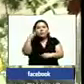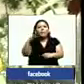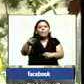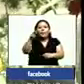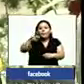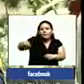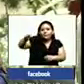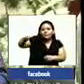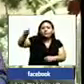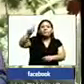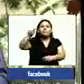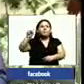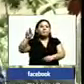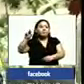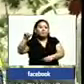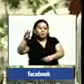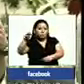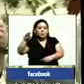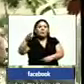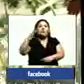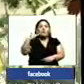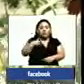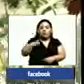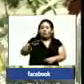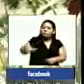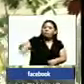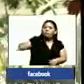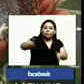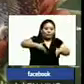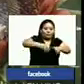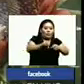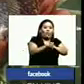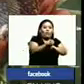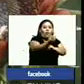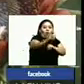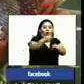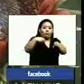Tenemos espacios bien amplios Para que la gente pueda andar entre los pasillos